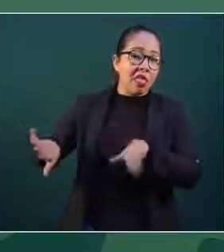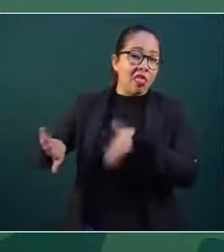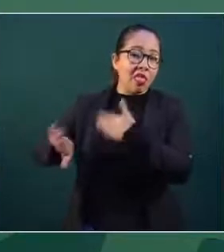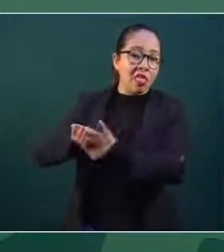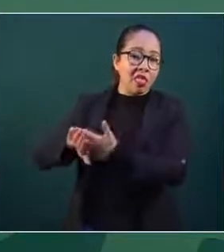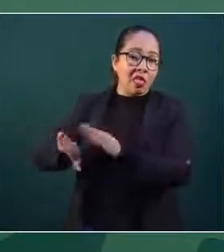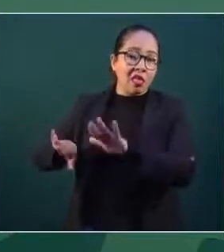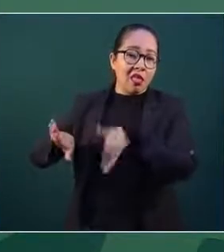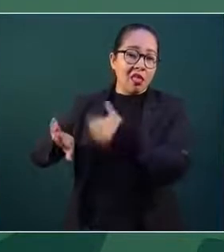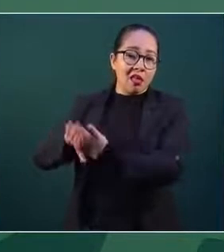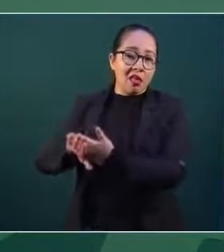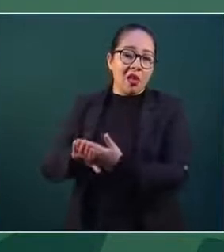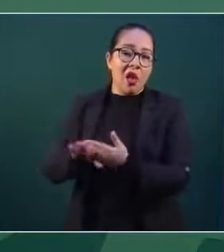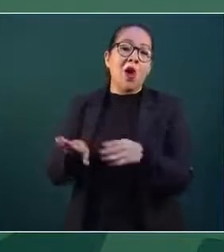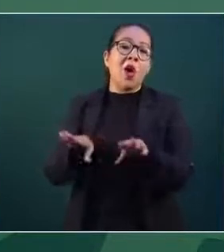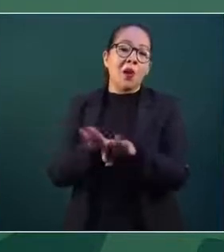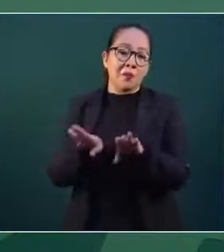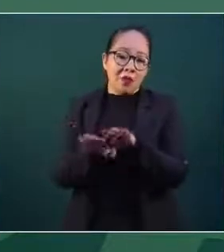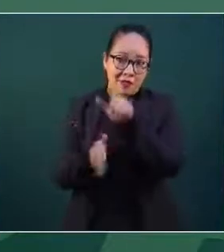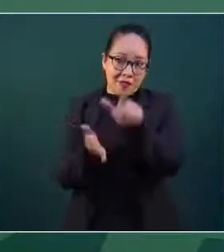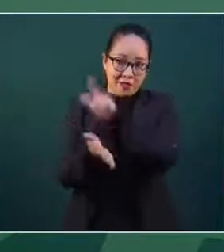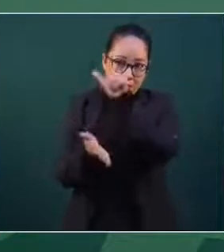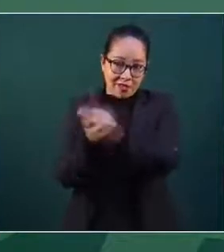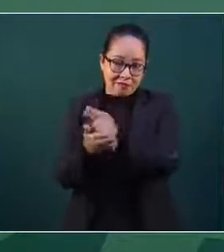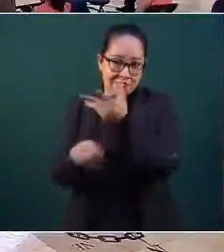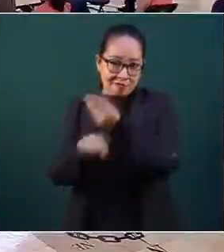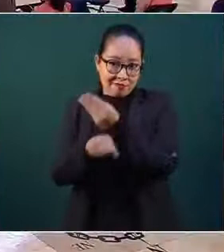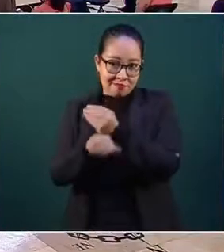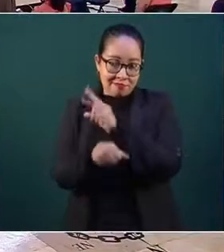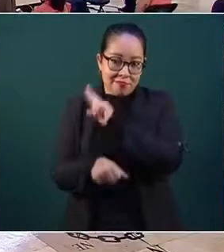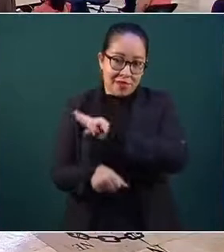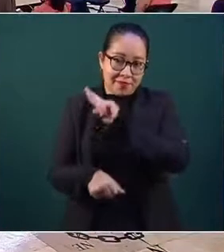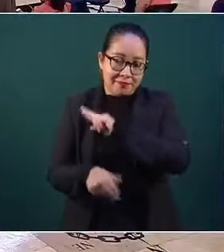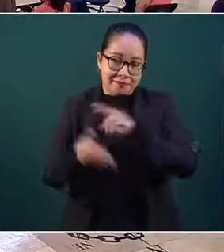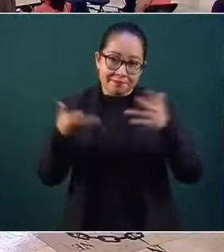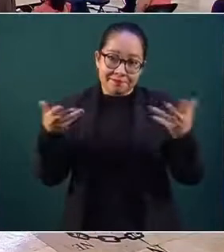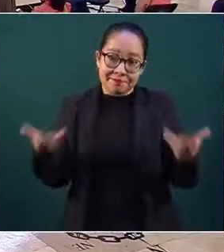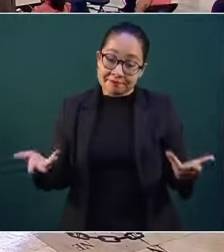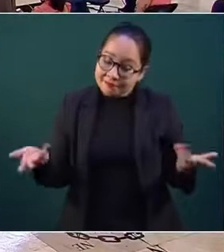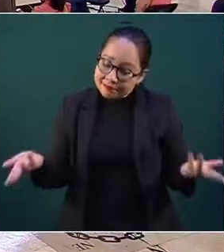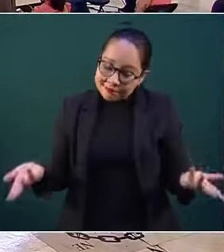con las privatizaciones. Y lo mismo